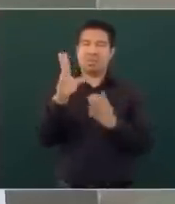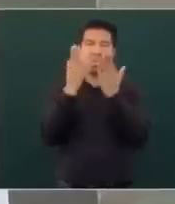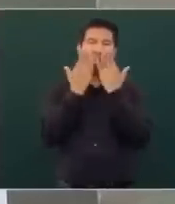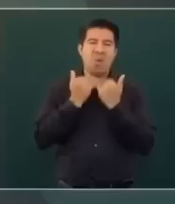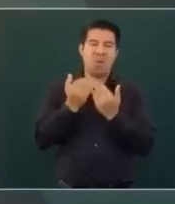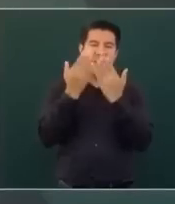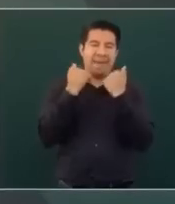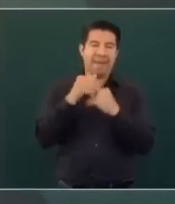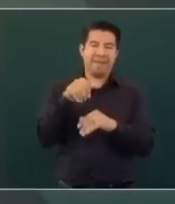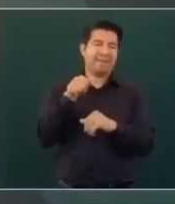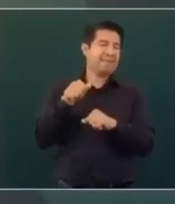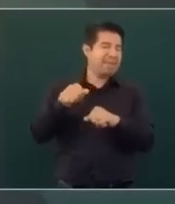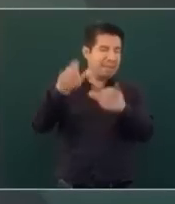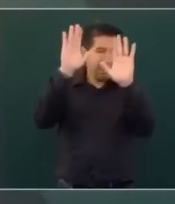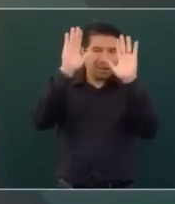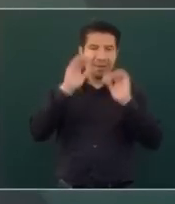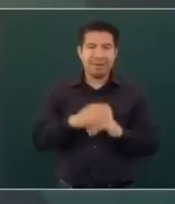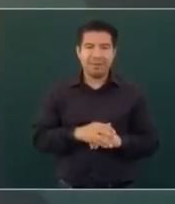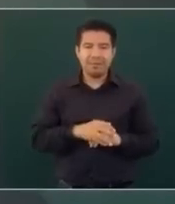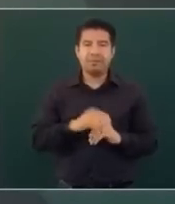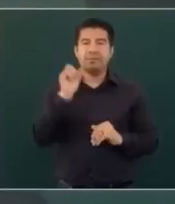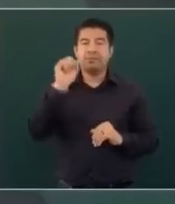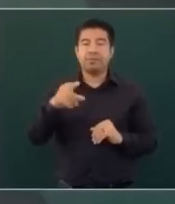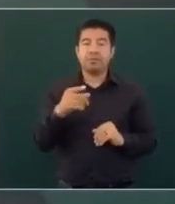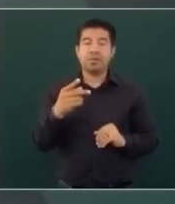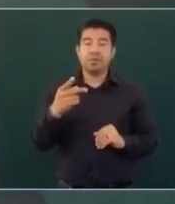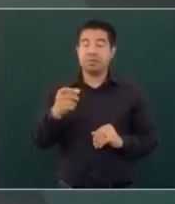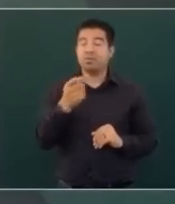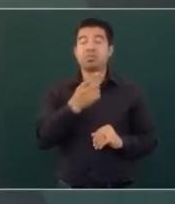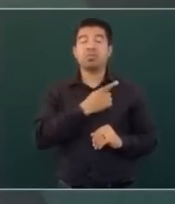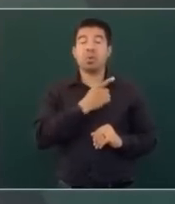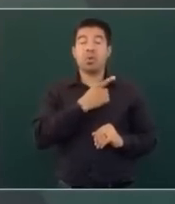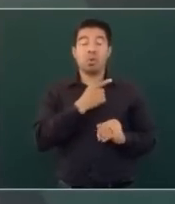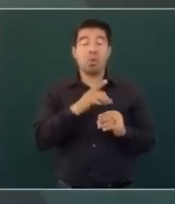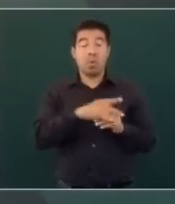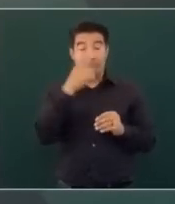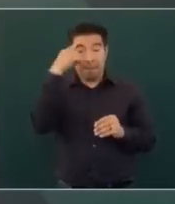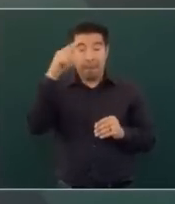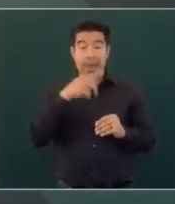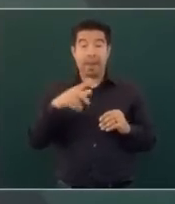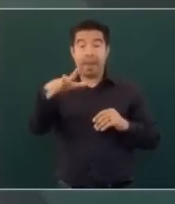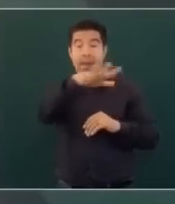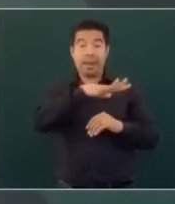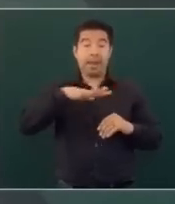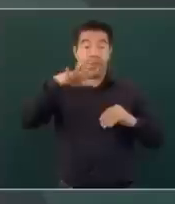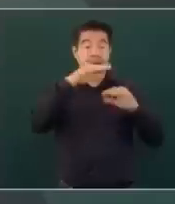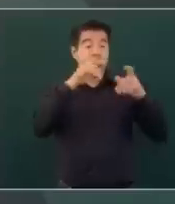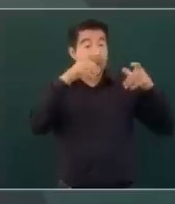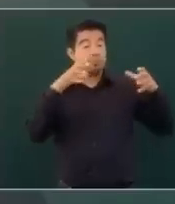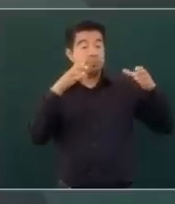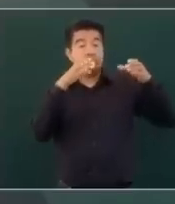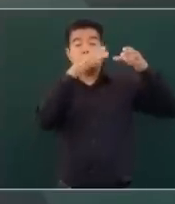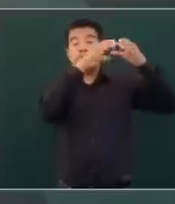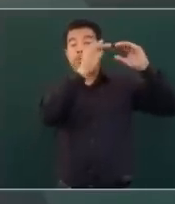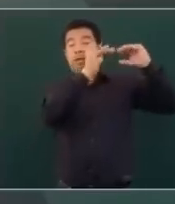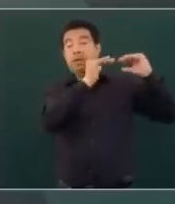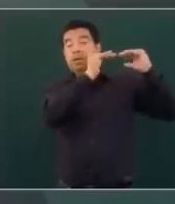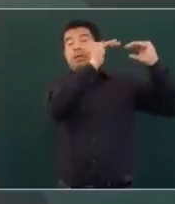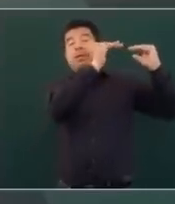que la política es asunto de los políticos, de las élites.